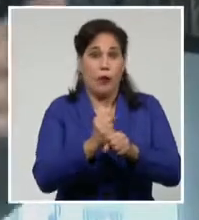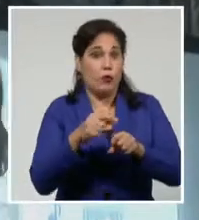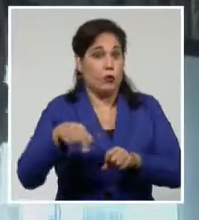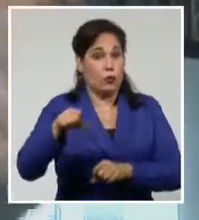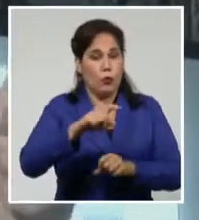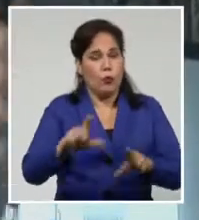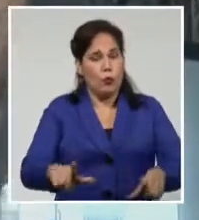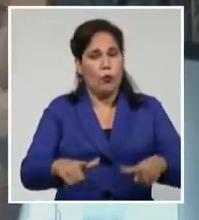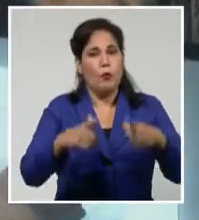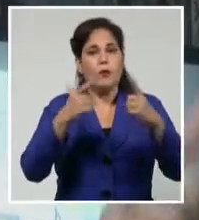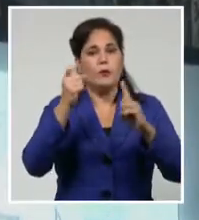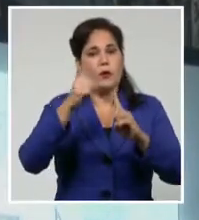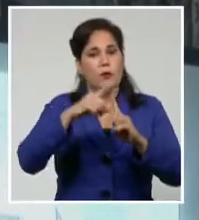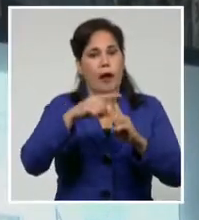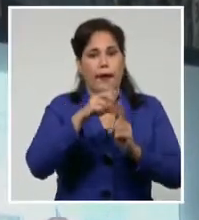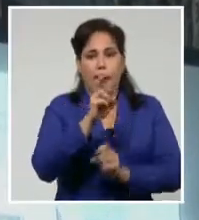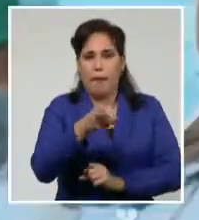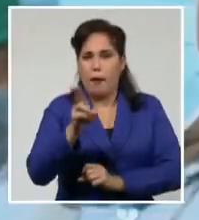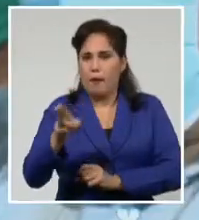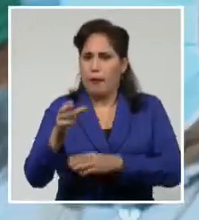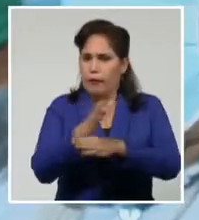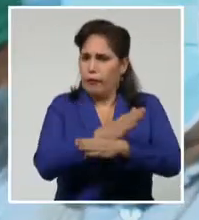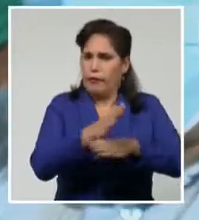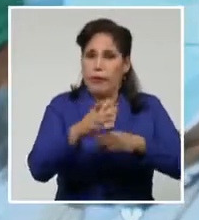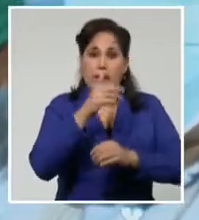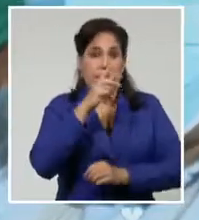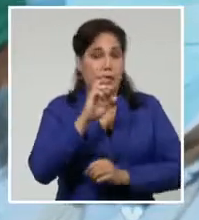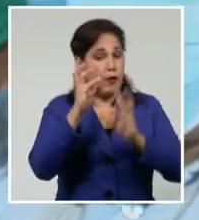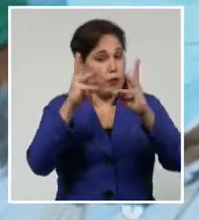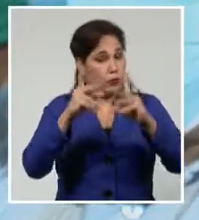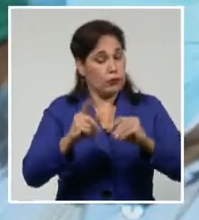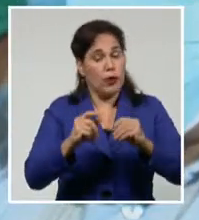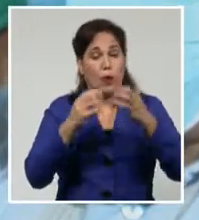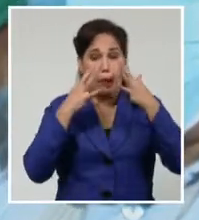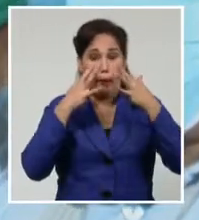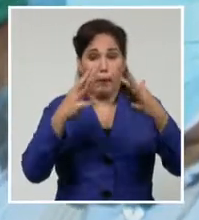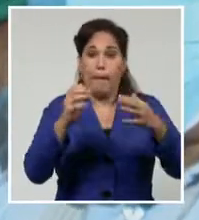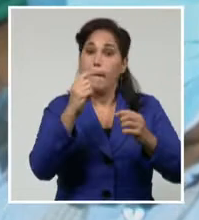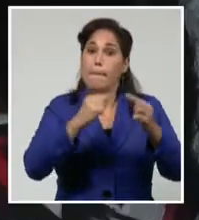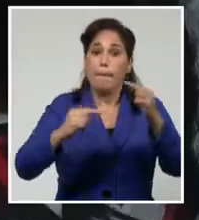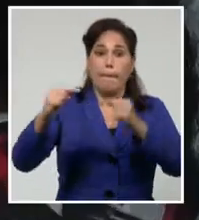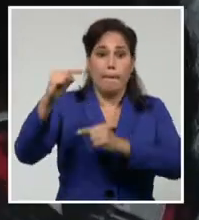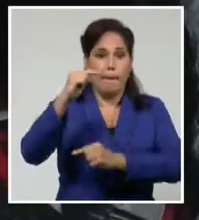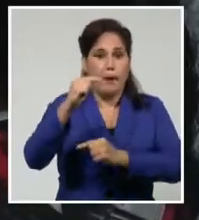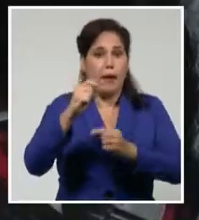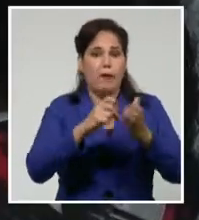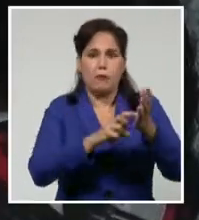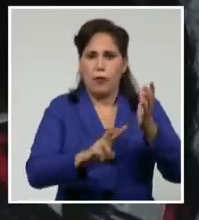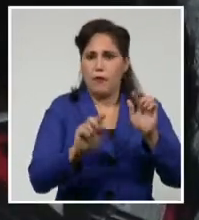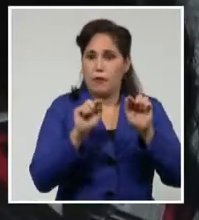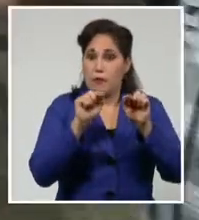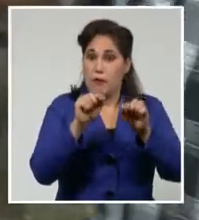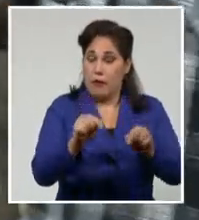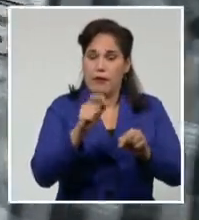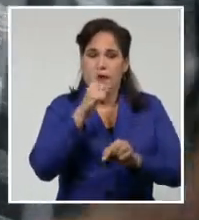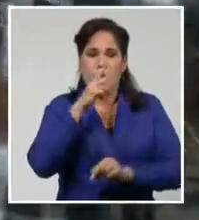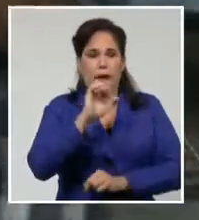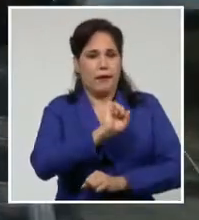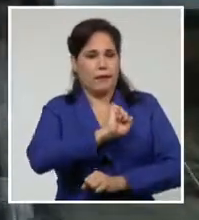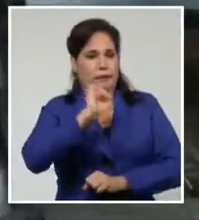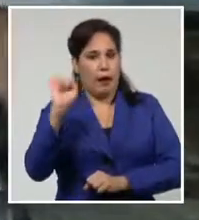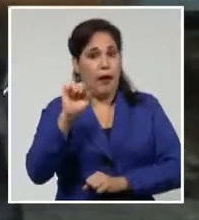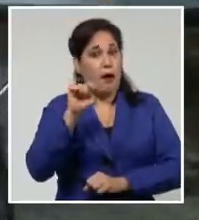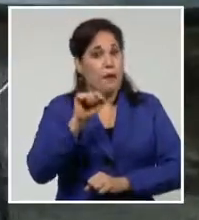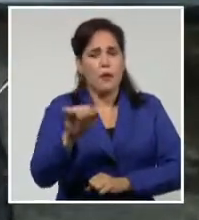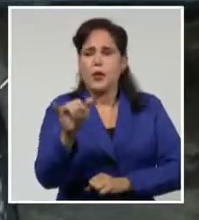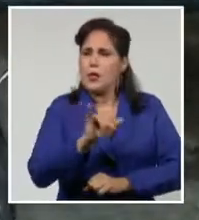el cumplimiento de las tareas medibles de la organización, resultados que la mantienen entre las primeras del país en el universo cederista. La ocasión